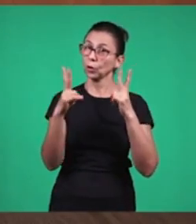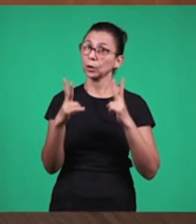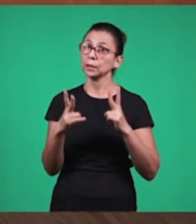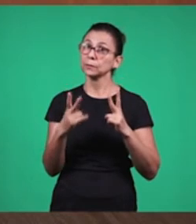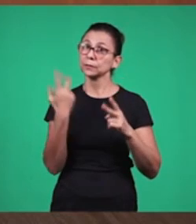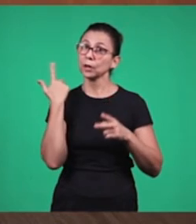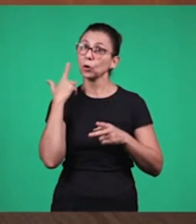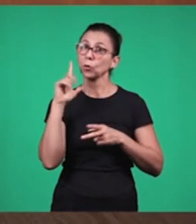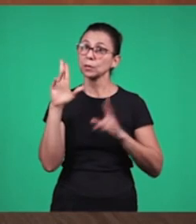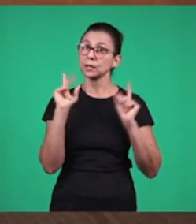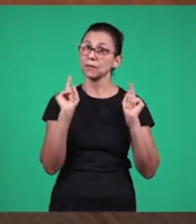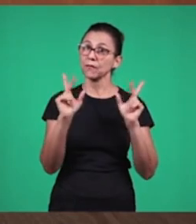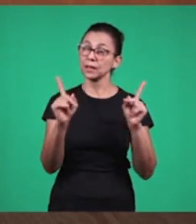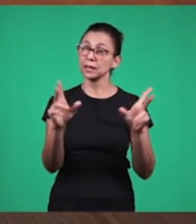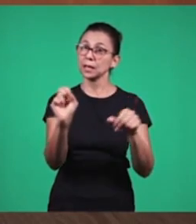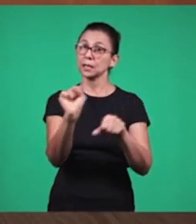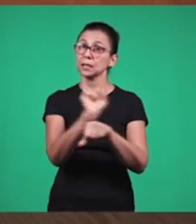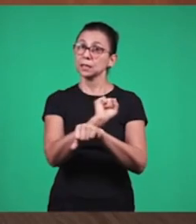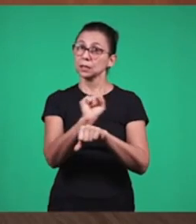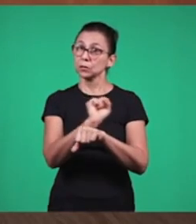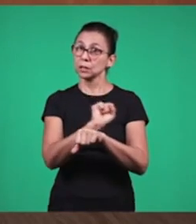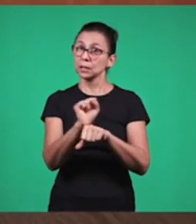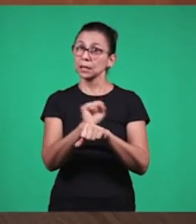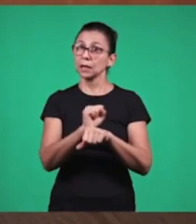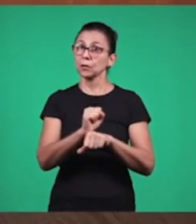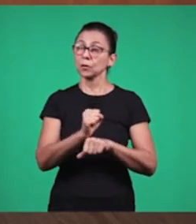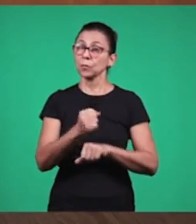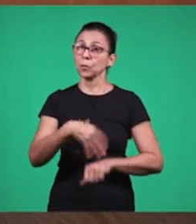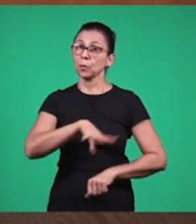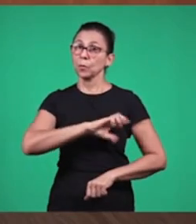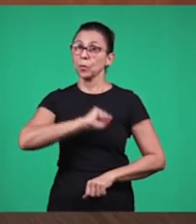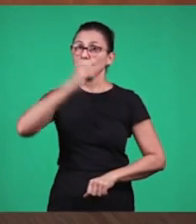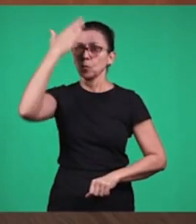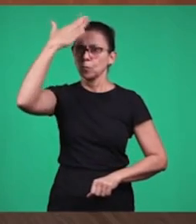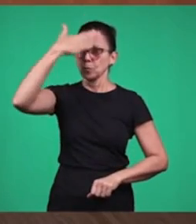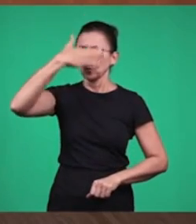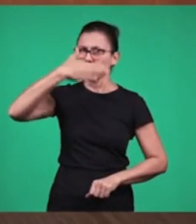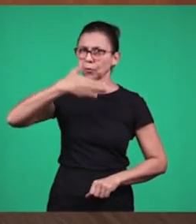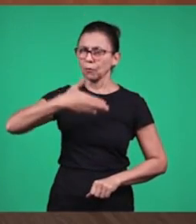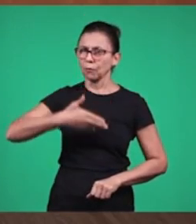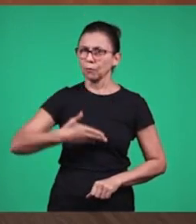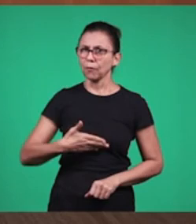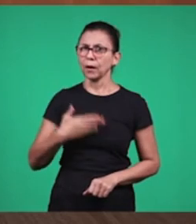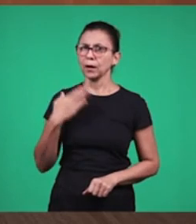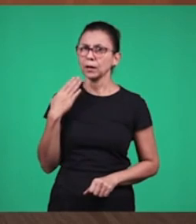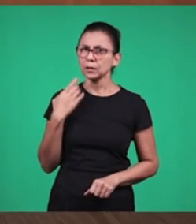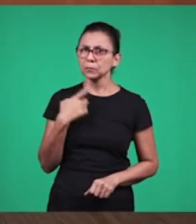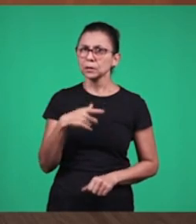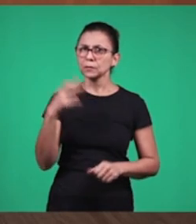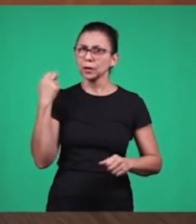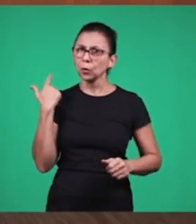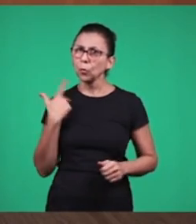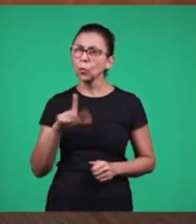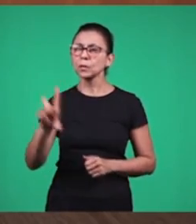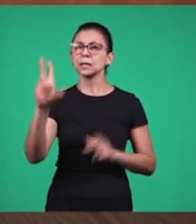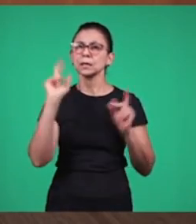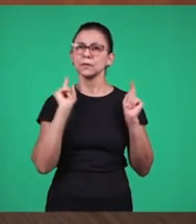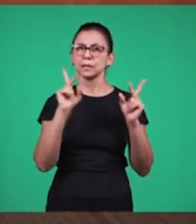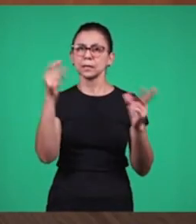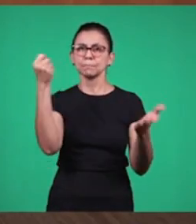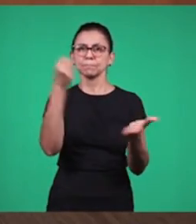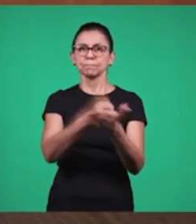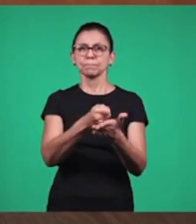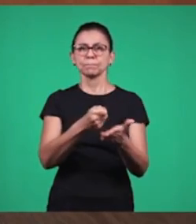amor por vuestras vidas. Yo les daré toda la condición y estas ventas